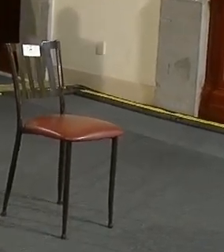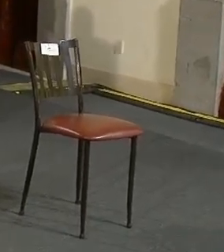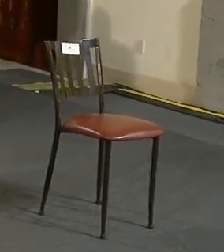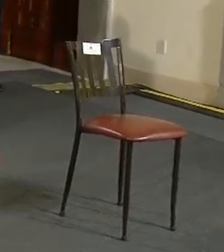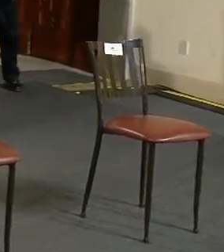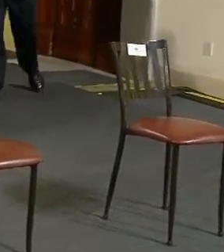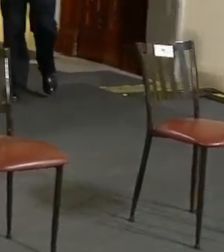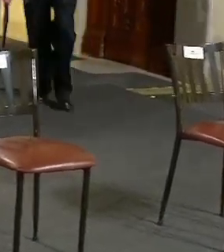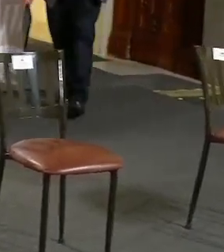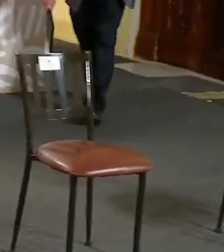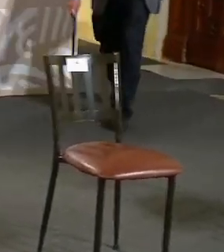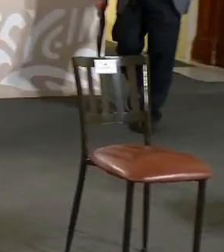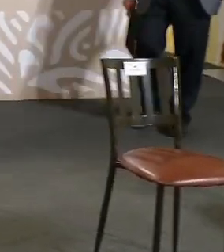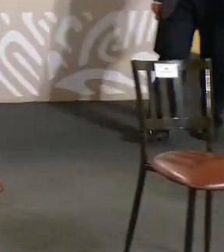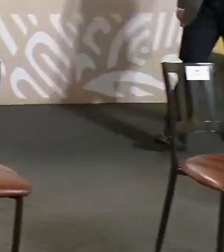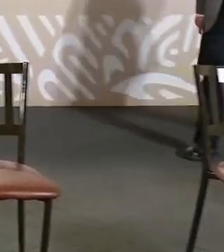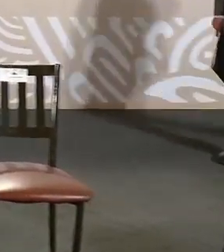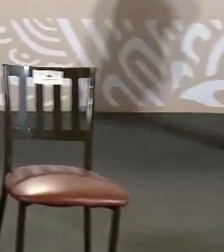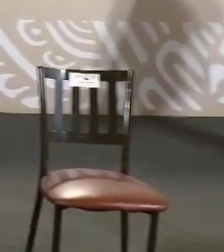Ánimo, ánimo.